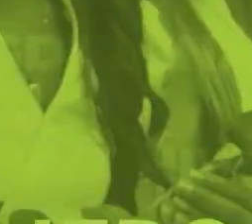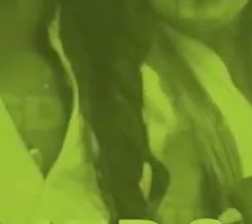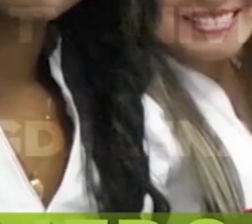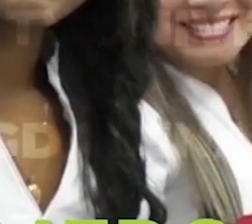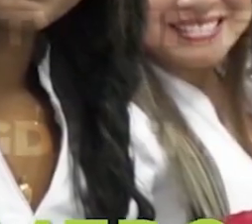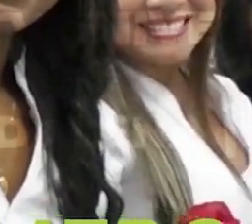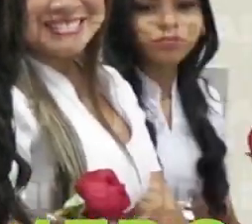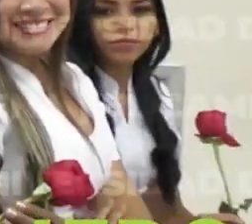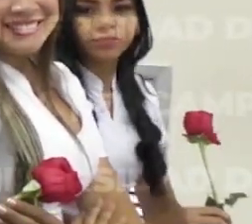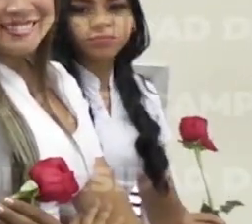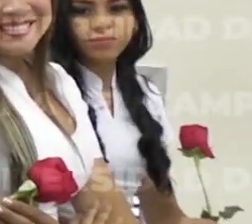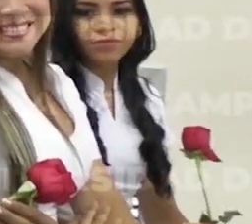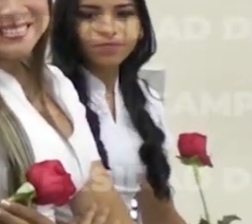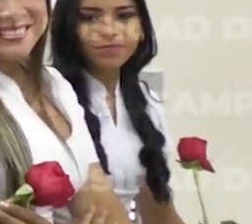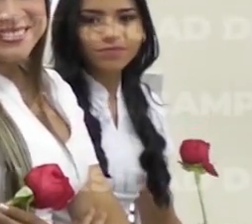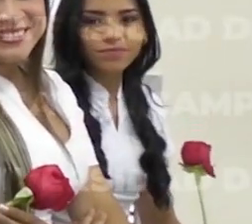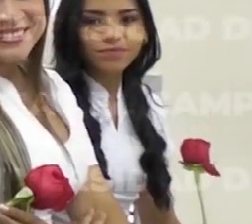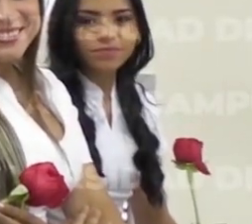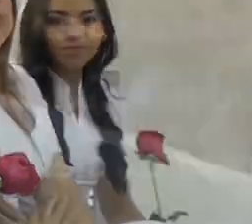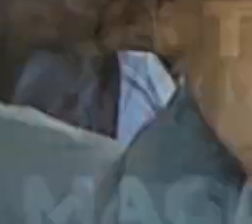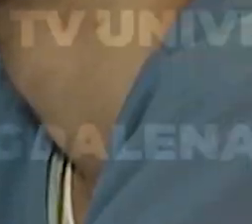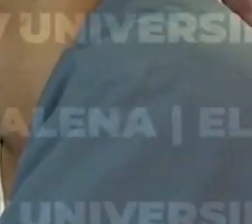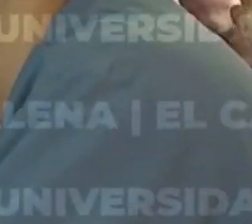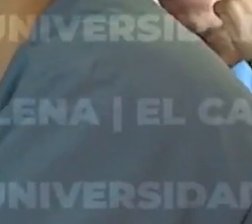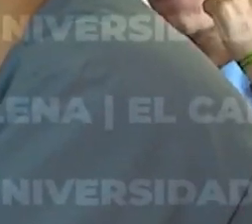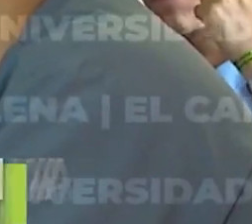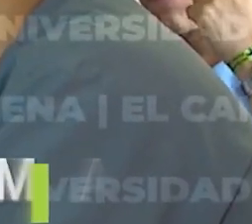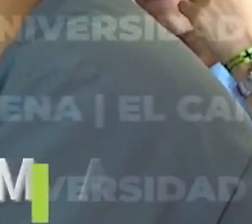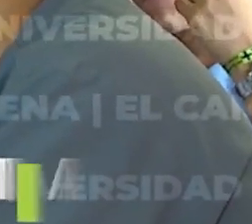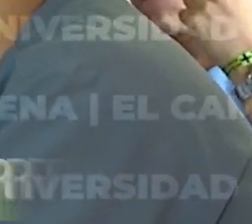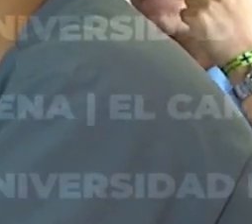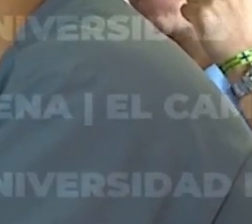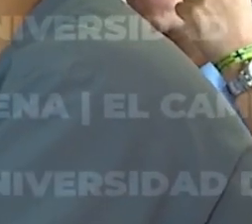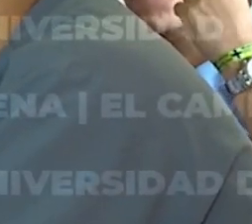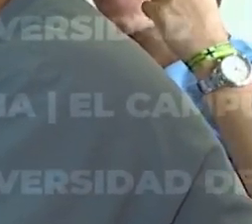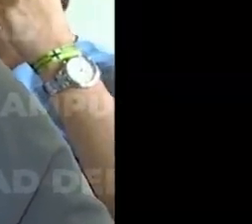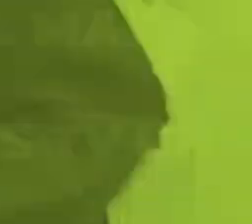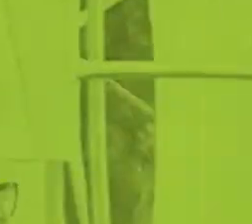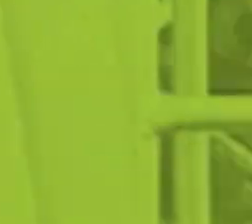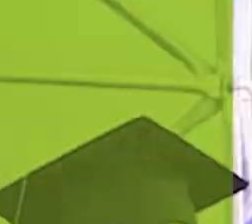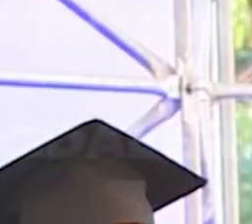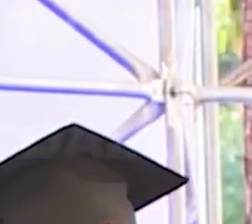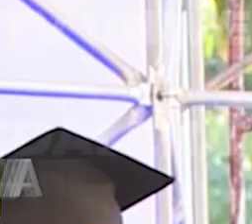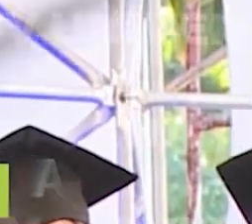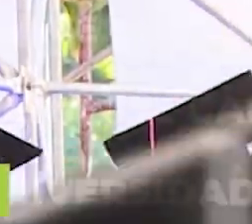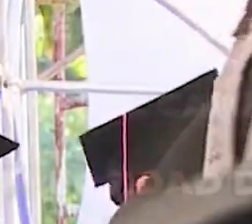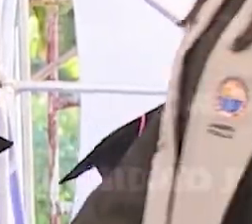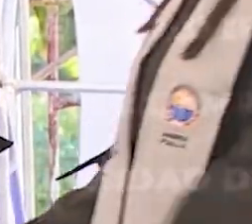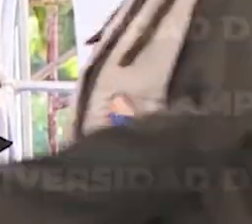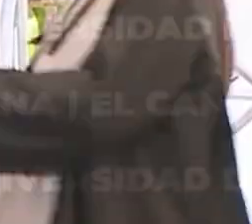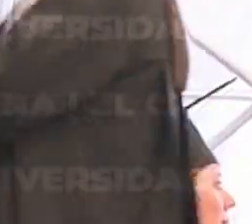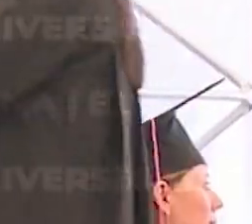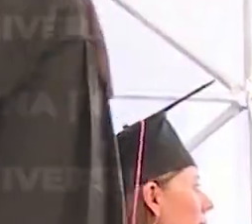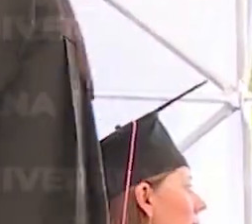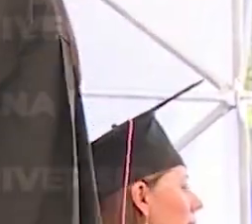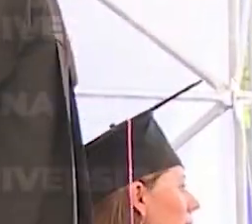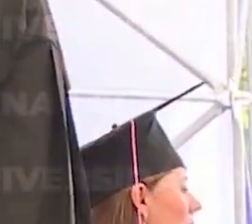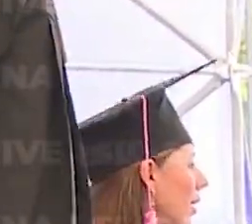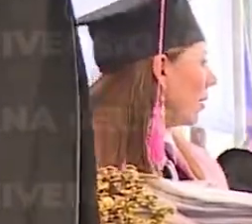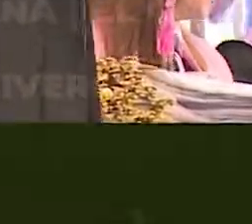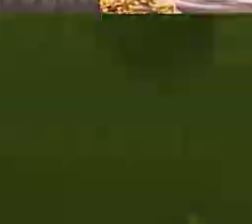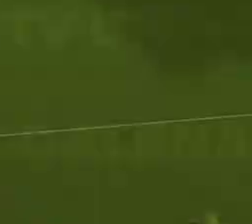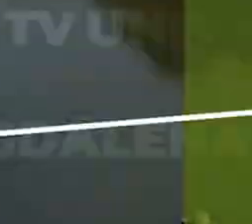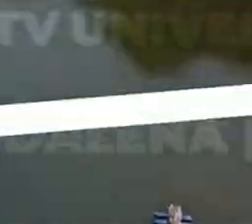hijo del pescador, del campesino, siendo lanchero, es hoy una mejor persona y una profesional porque alguien estuvo ahí para hacer eso posible.